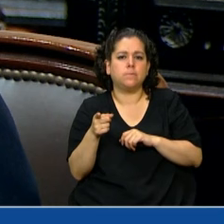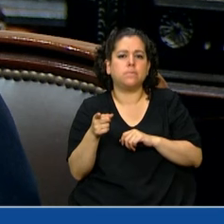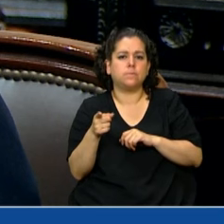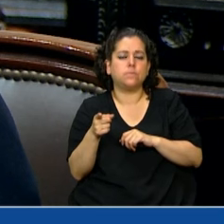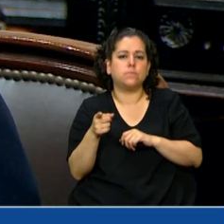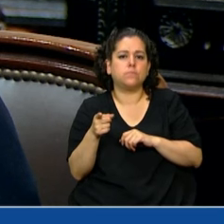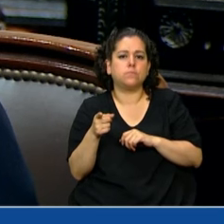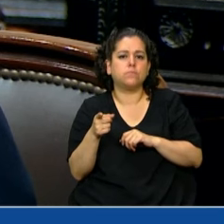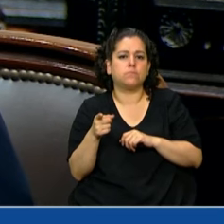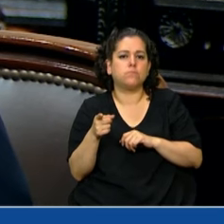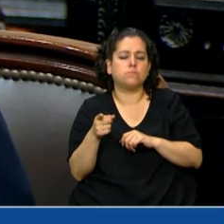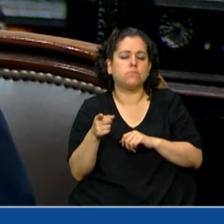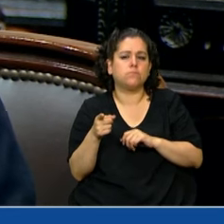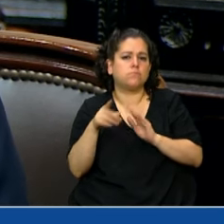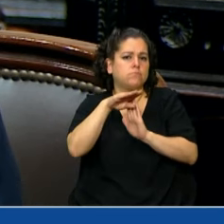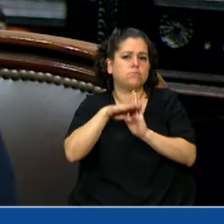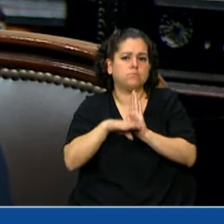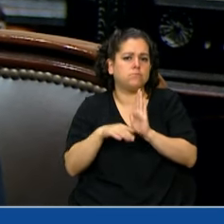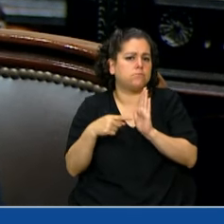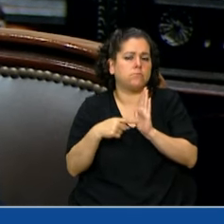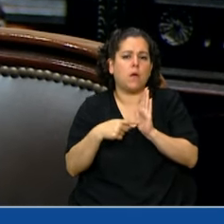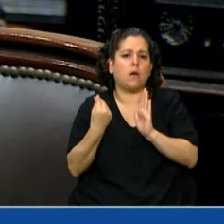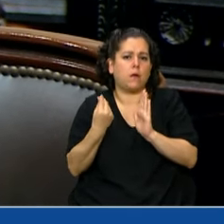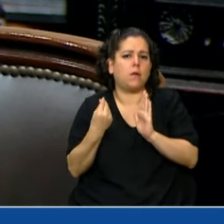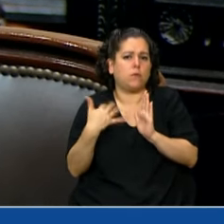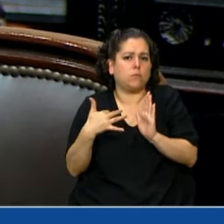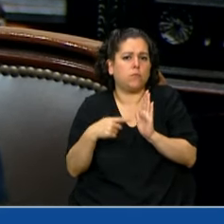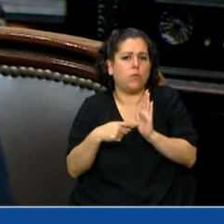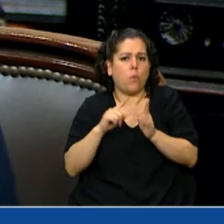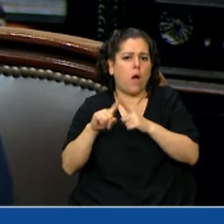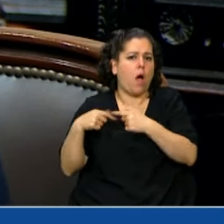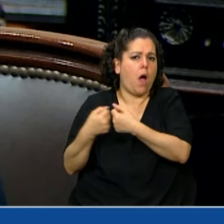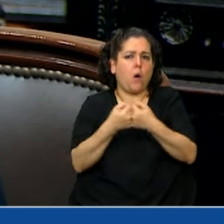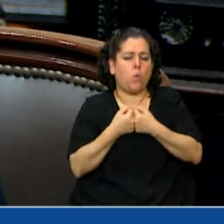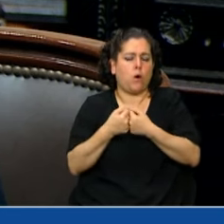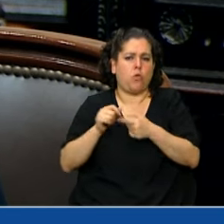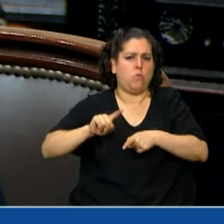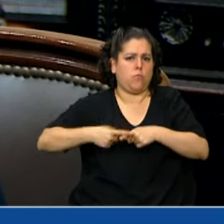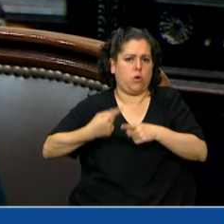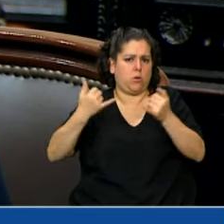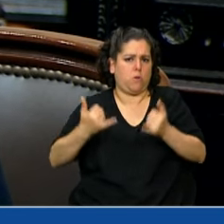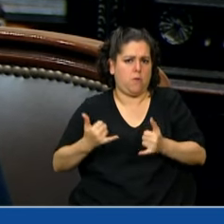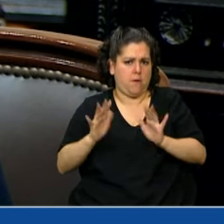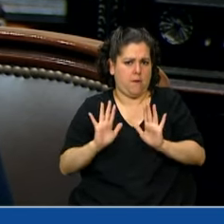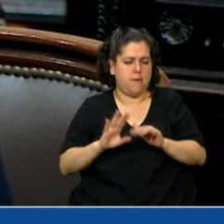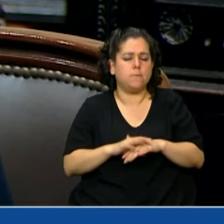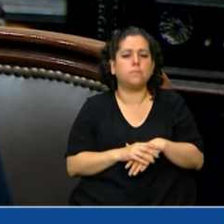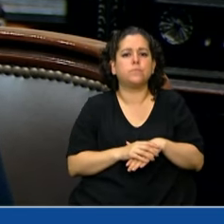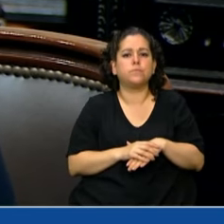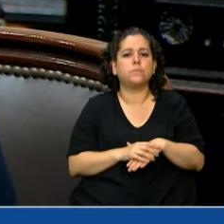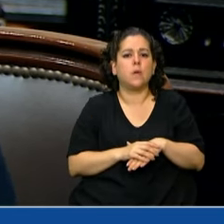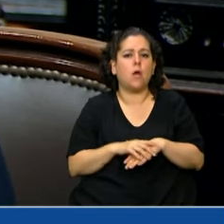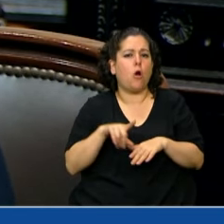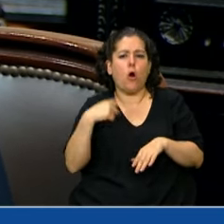vez se dio en el marco de un de un amplio consenso político no